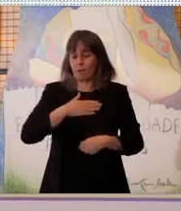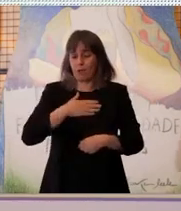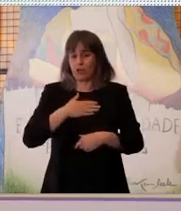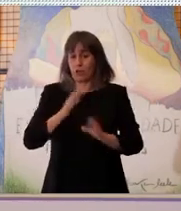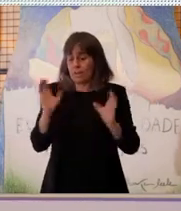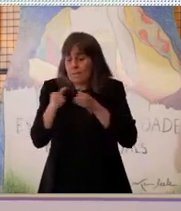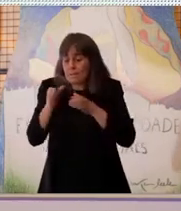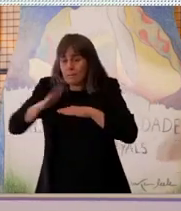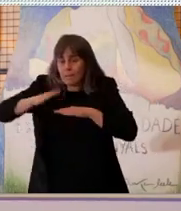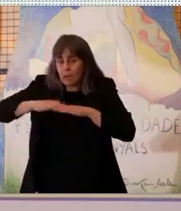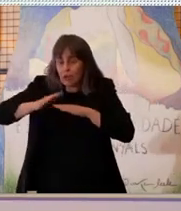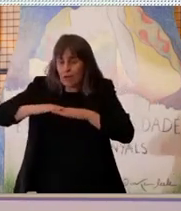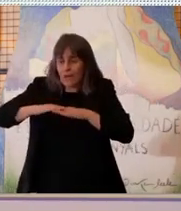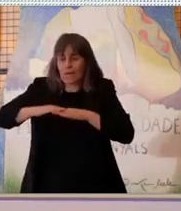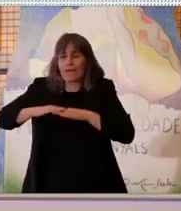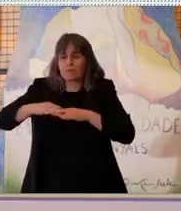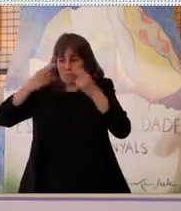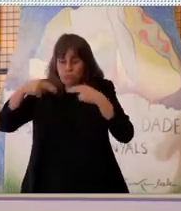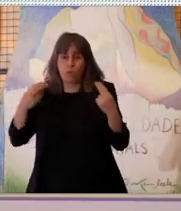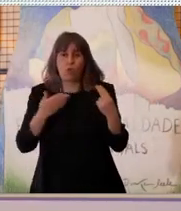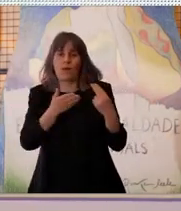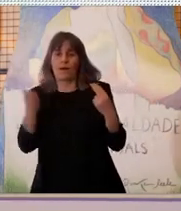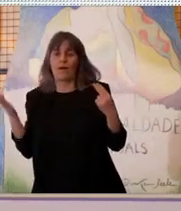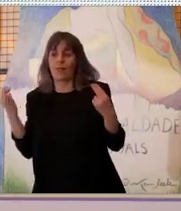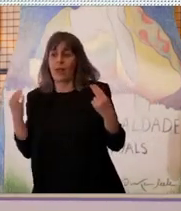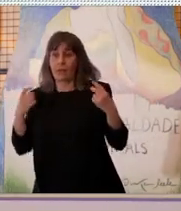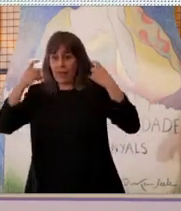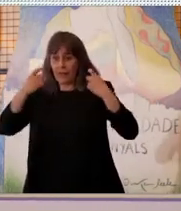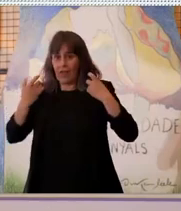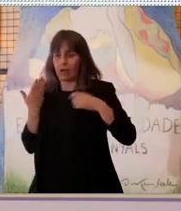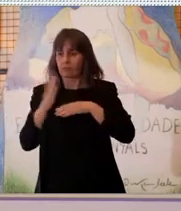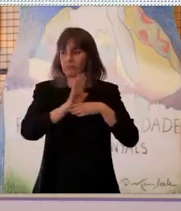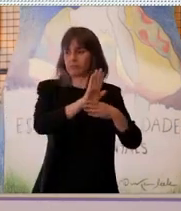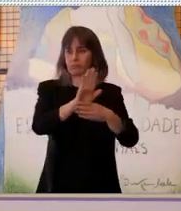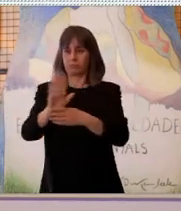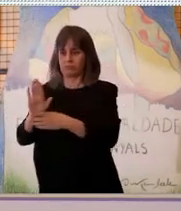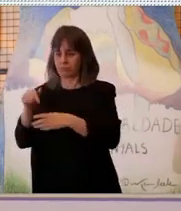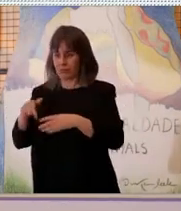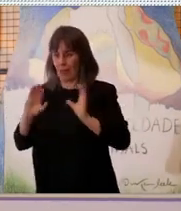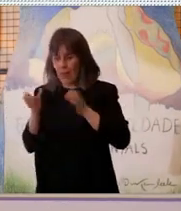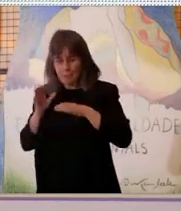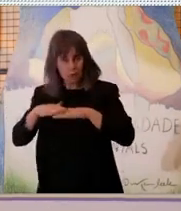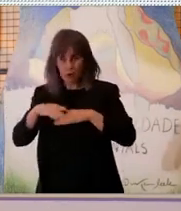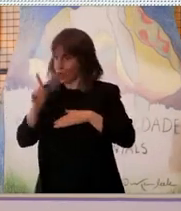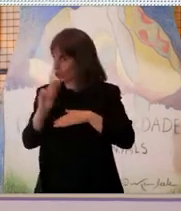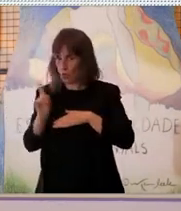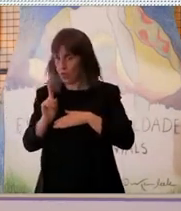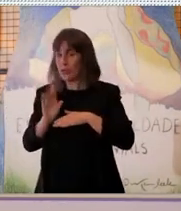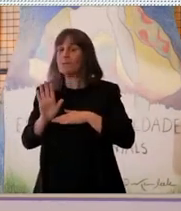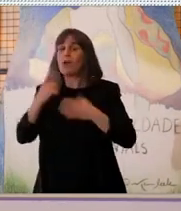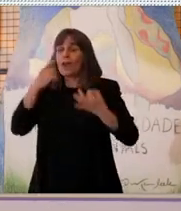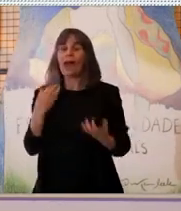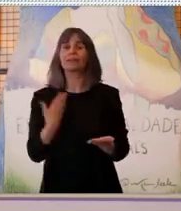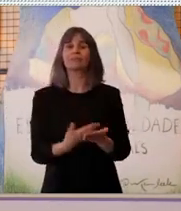públicamente intentando demostrar que no es sectorial pero no hay suficiente legitimidad como para sostener